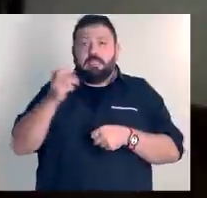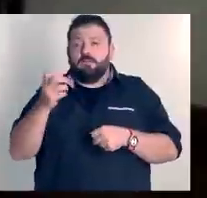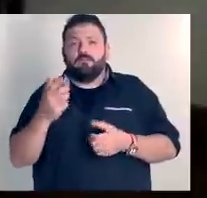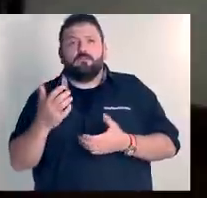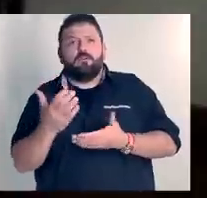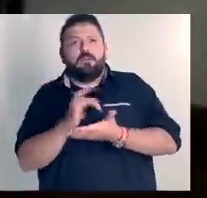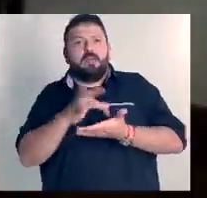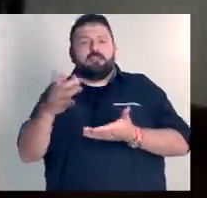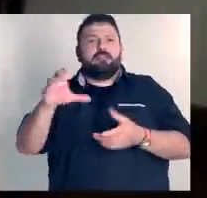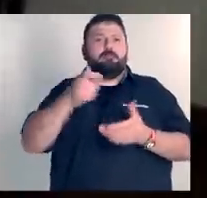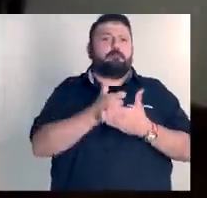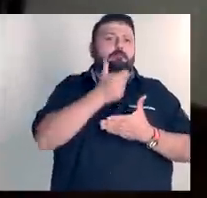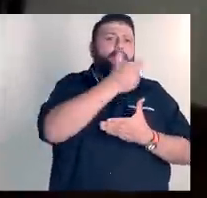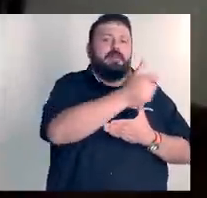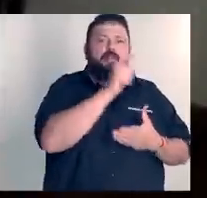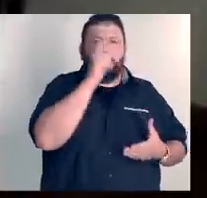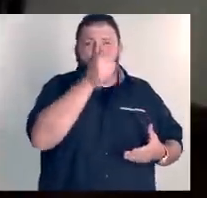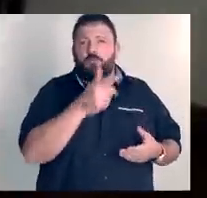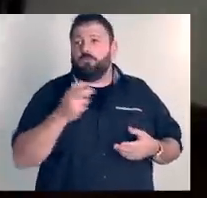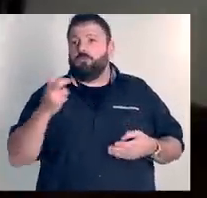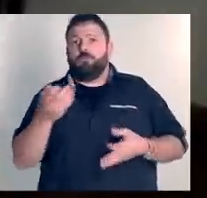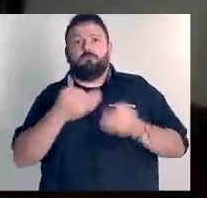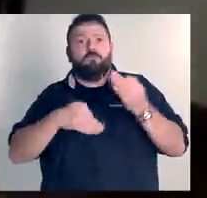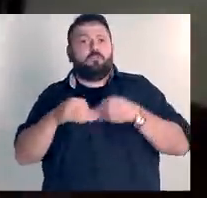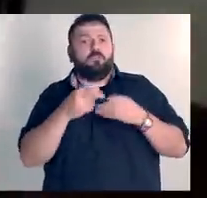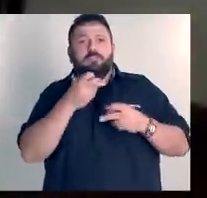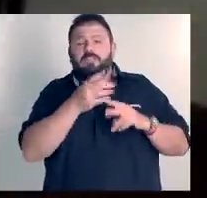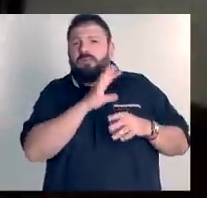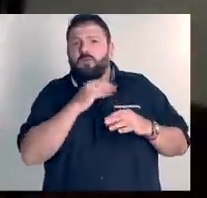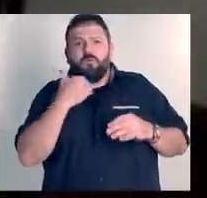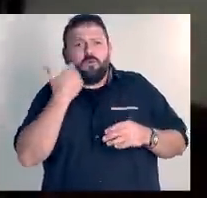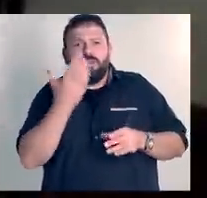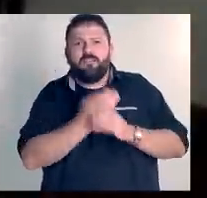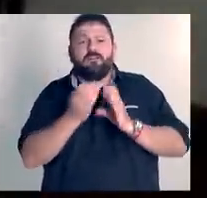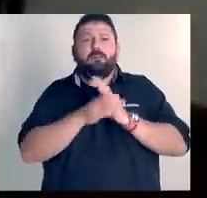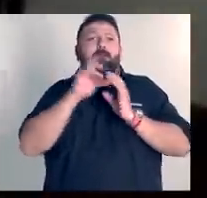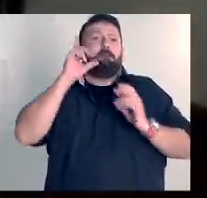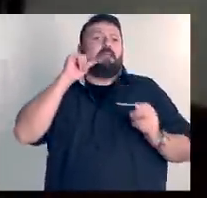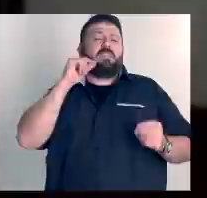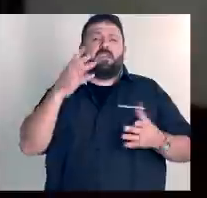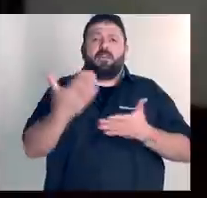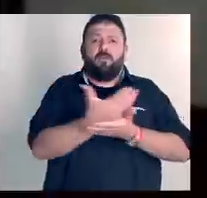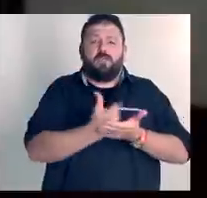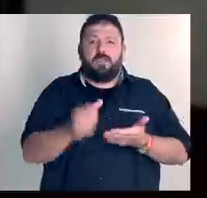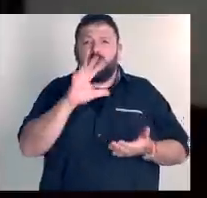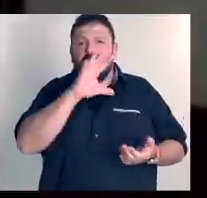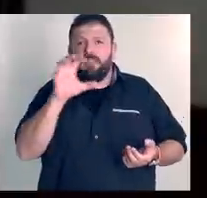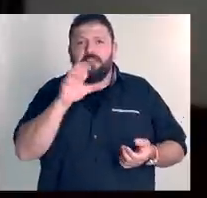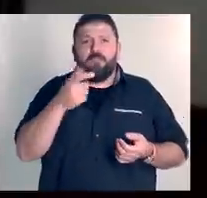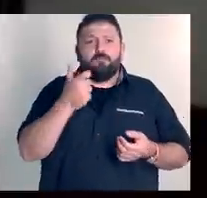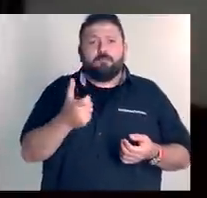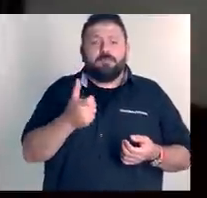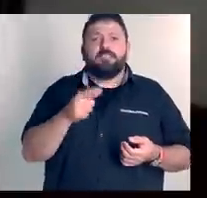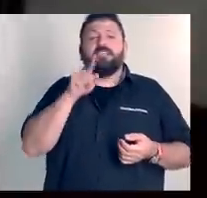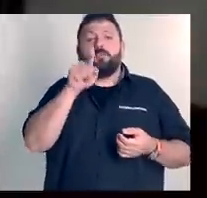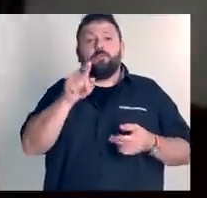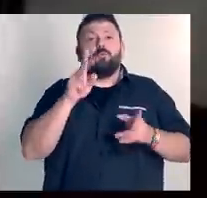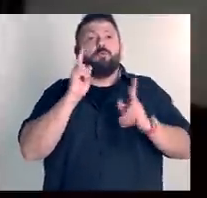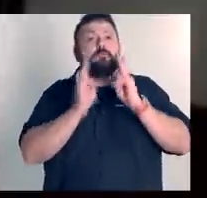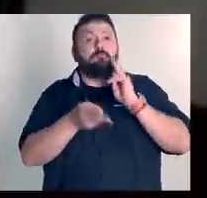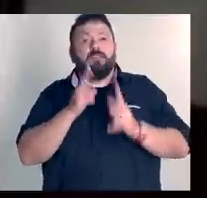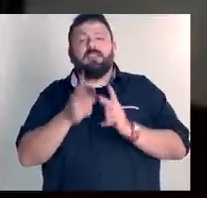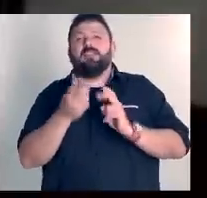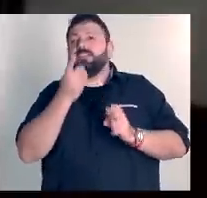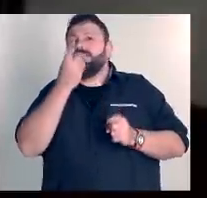para la luz, porque con eso hice un ahorradito por cualquier cosa y mañana me voy a ganar otros 500 pesos. Es que tú les platiques lo que te